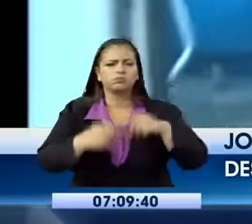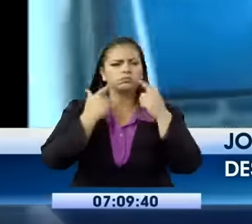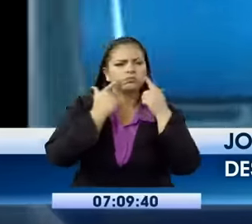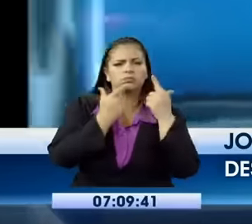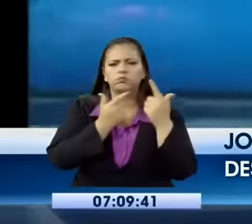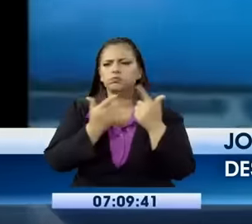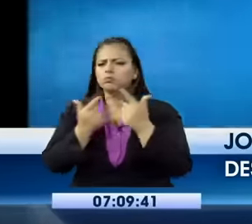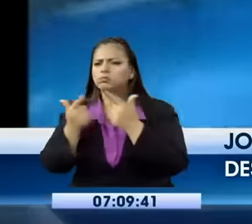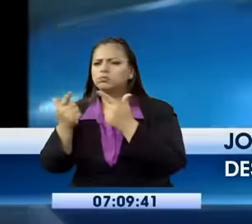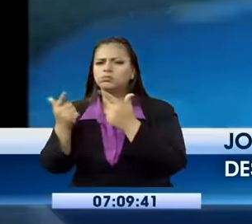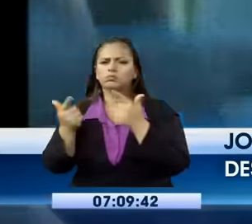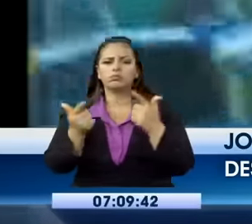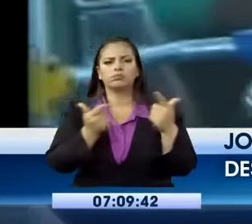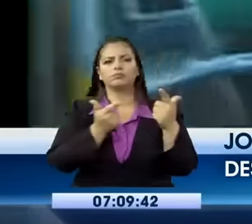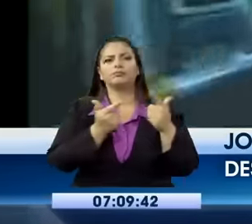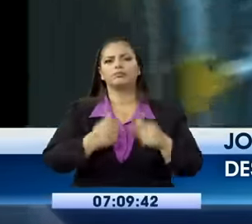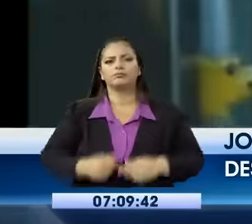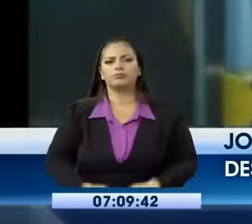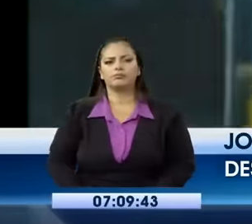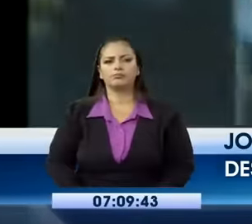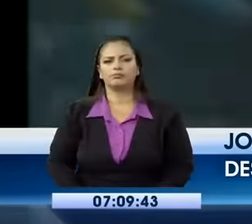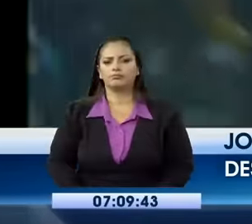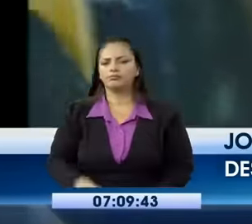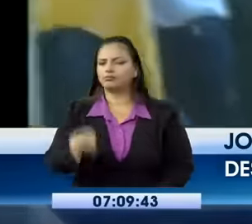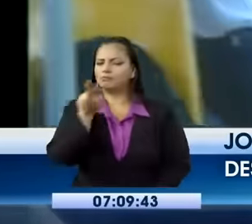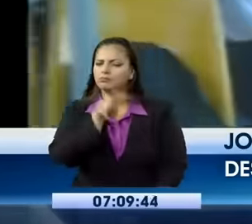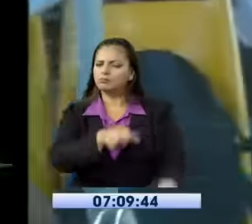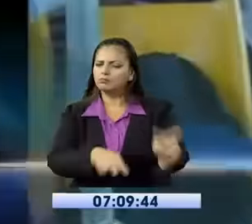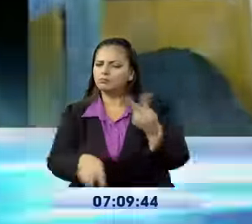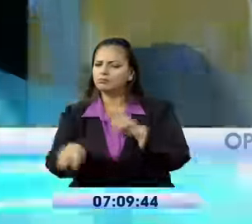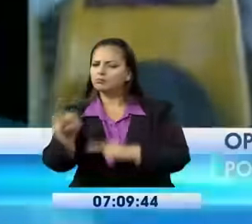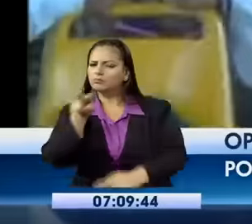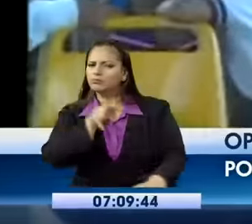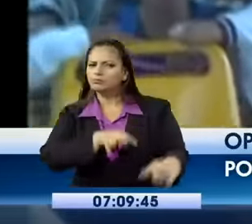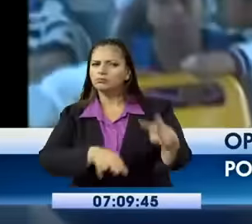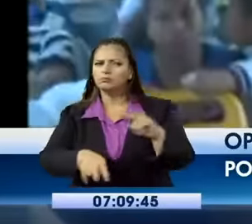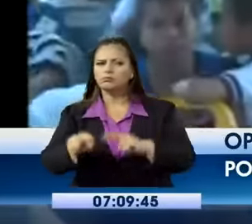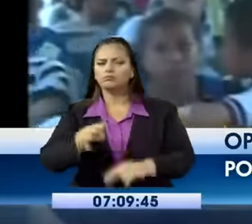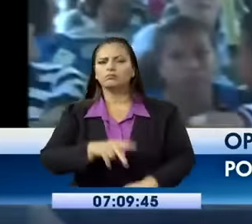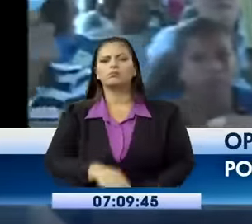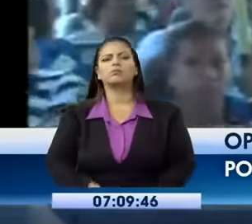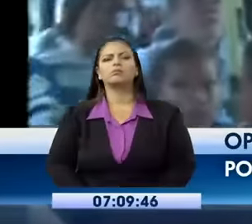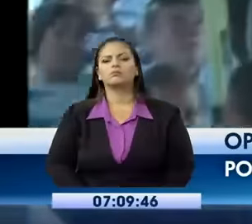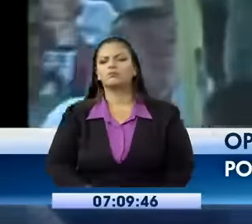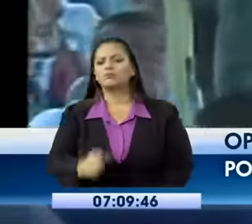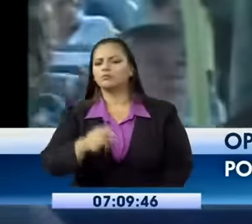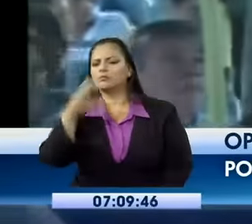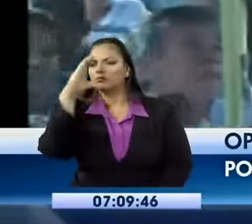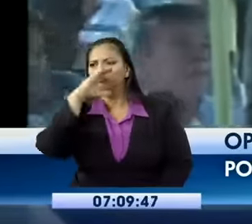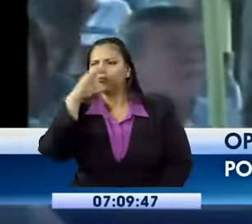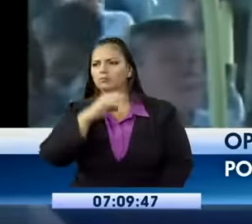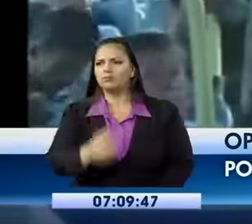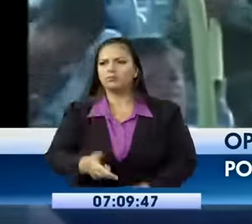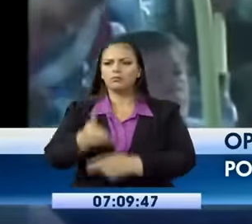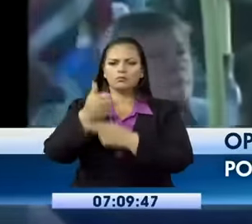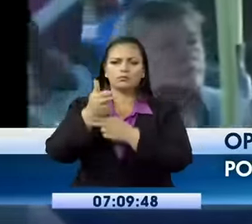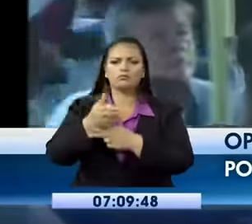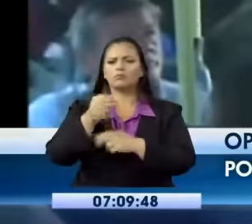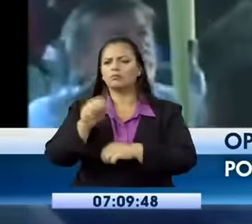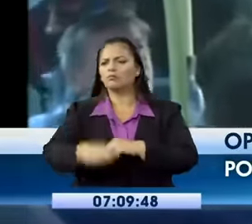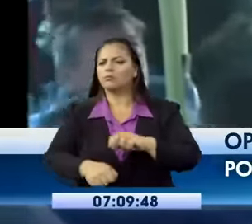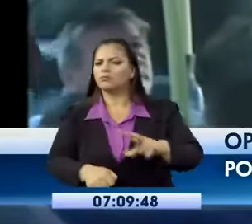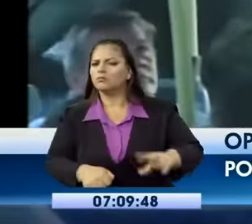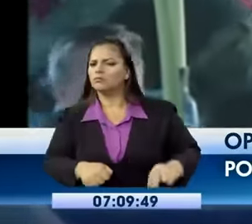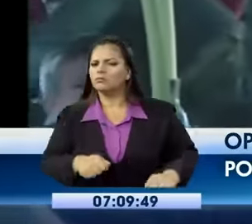común para inmediatamente proceder en el caso de los vehículos a detener momentáneamente la marcha y